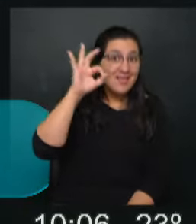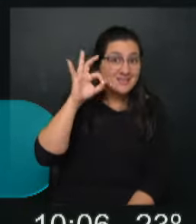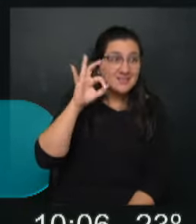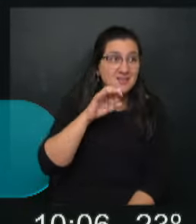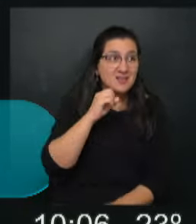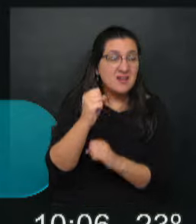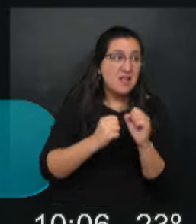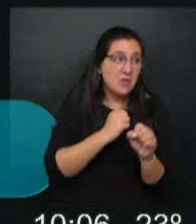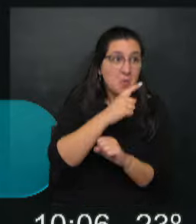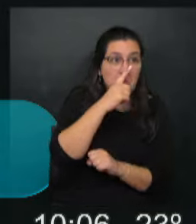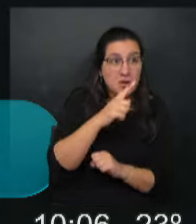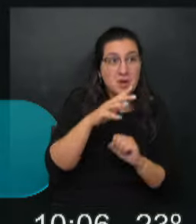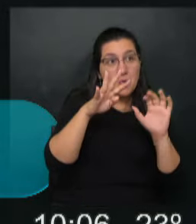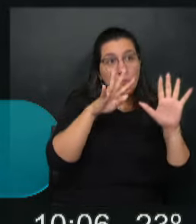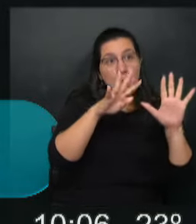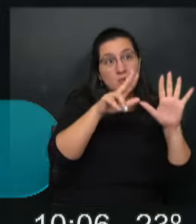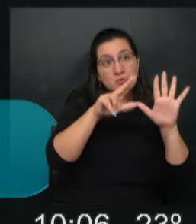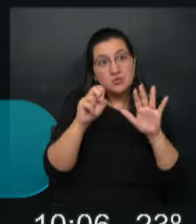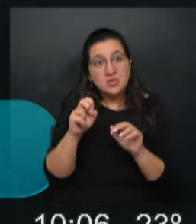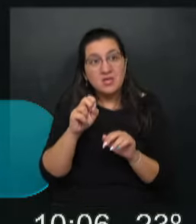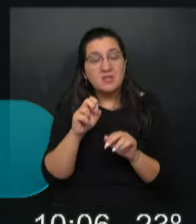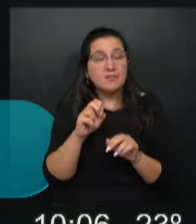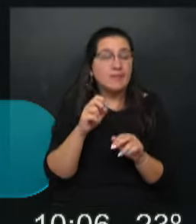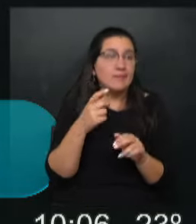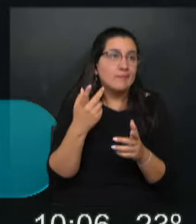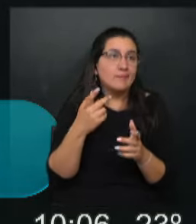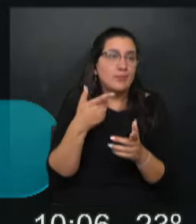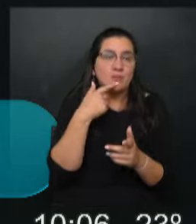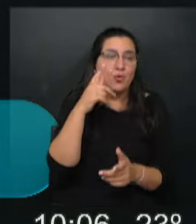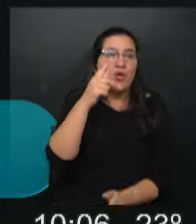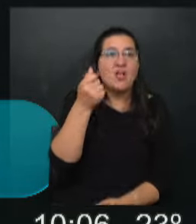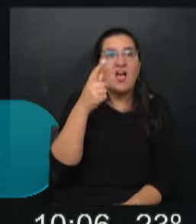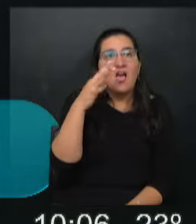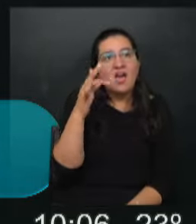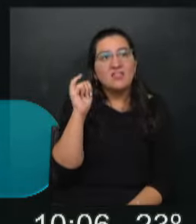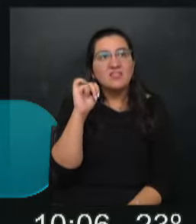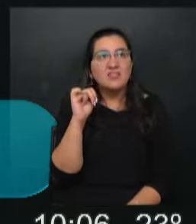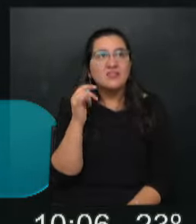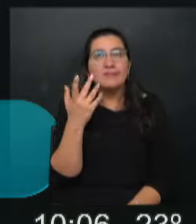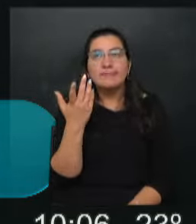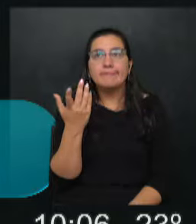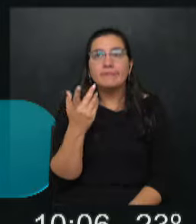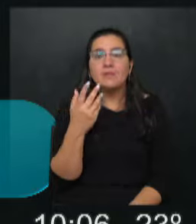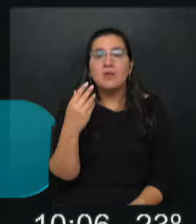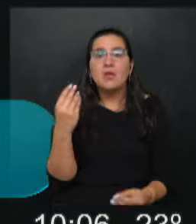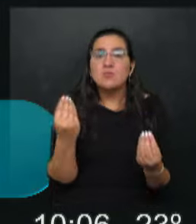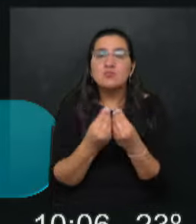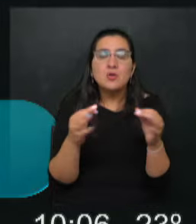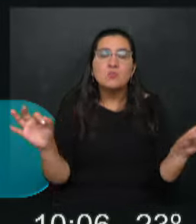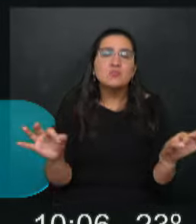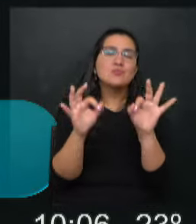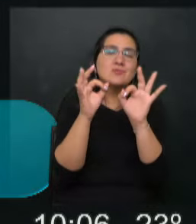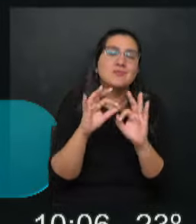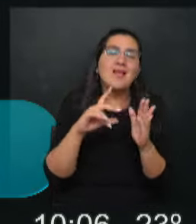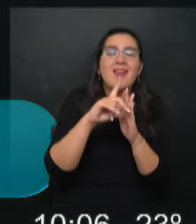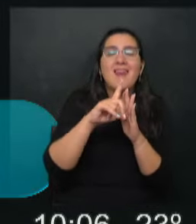los 70s, qué sé yo, Cat Stevens, no sé, un montón de esos, lo que, la música lenta en